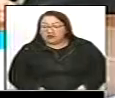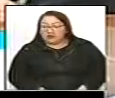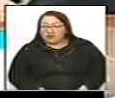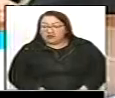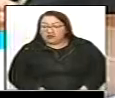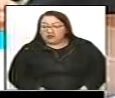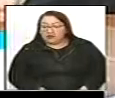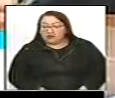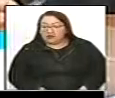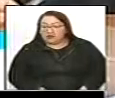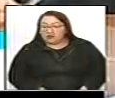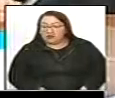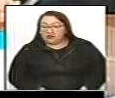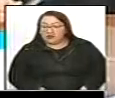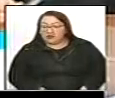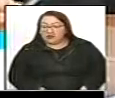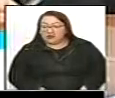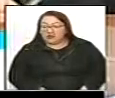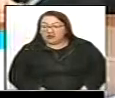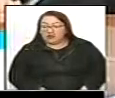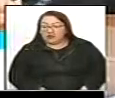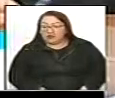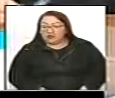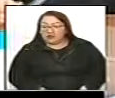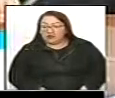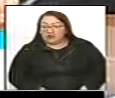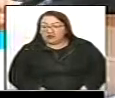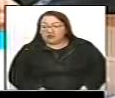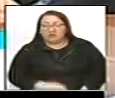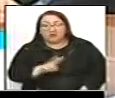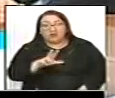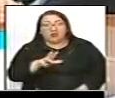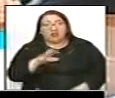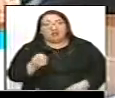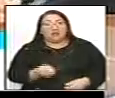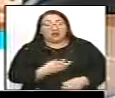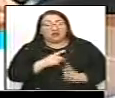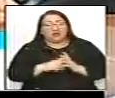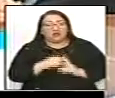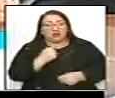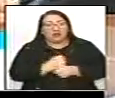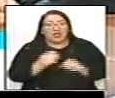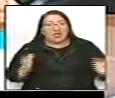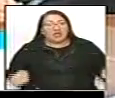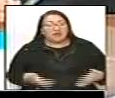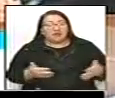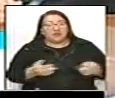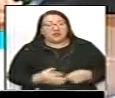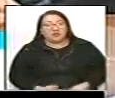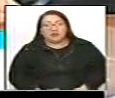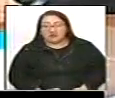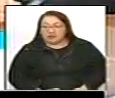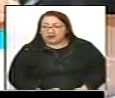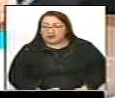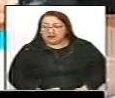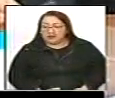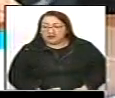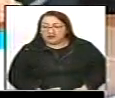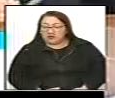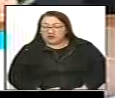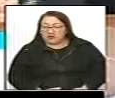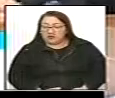Desde el fines de mayo, más o menos del 23 de mayo, iniciaron los trabajos de limpieza y descolmatación en esa